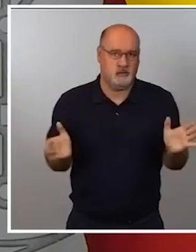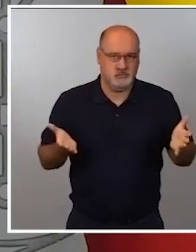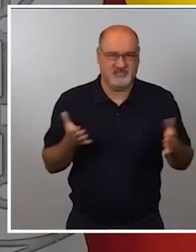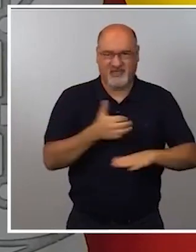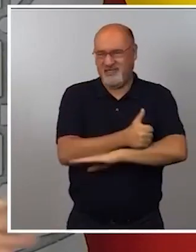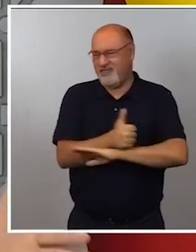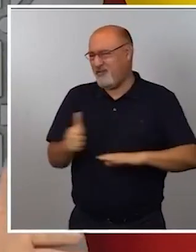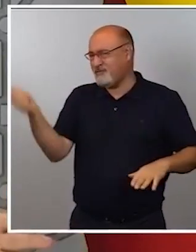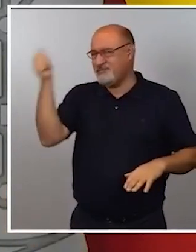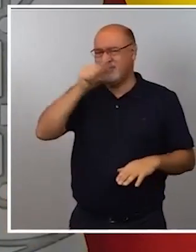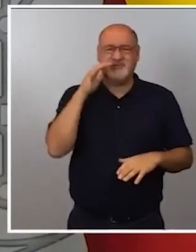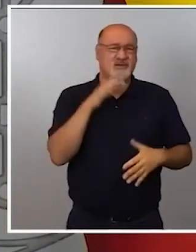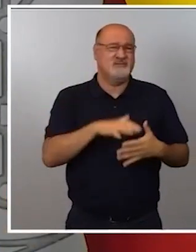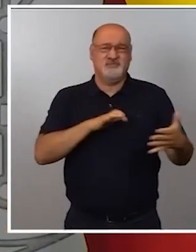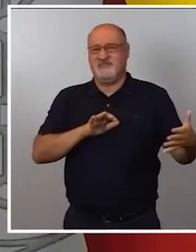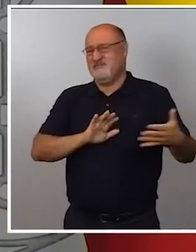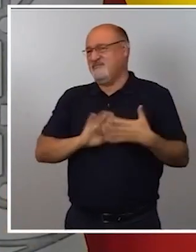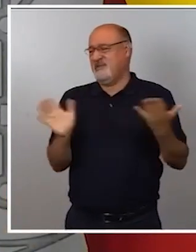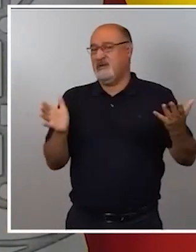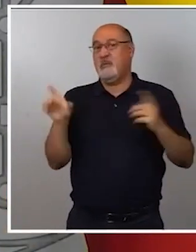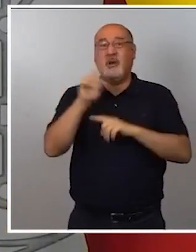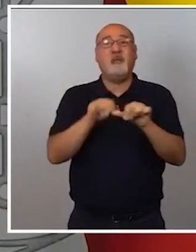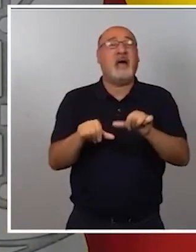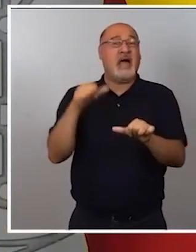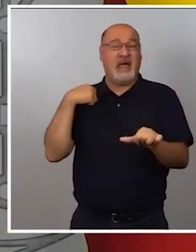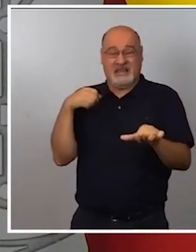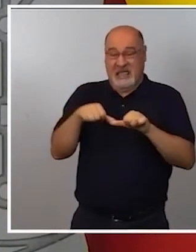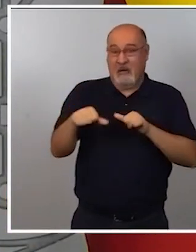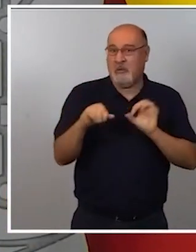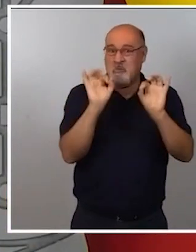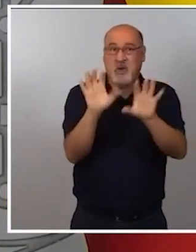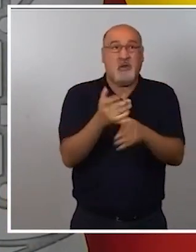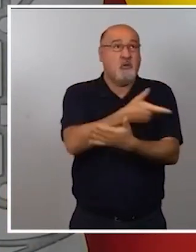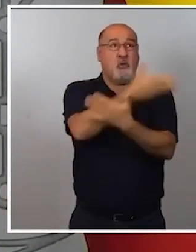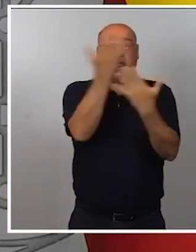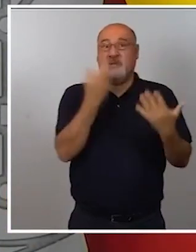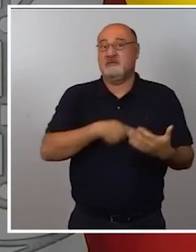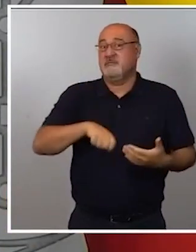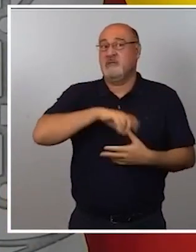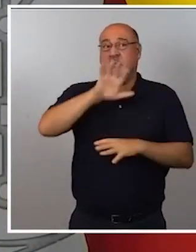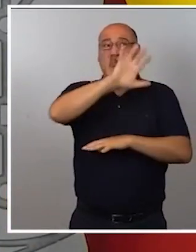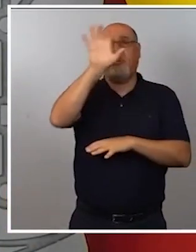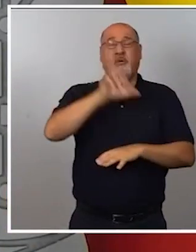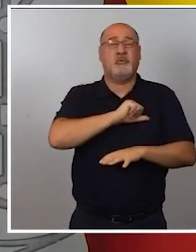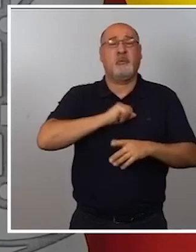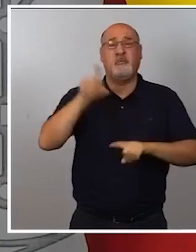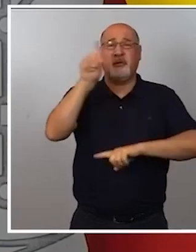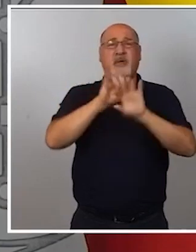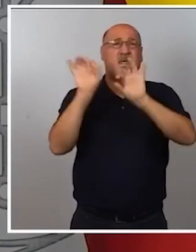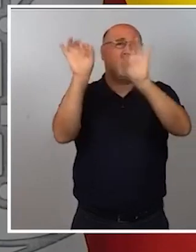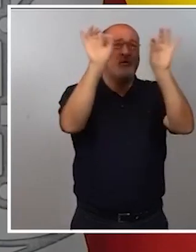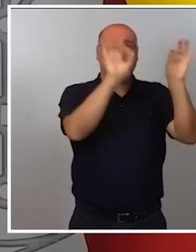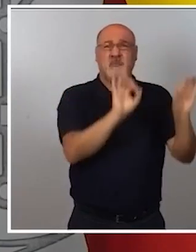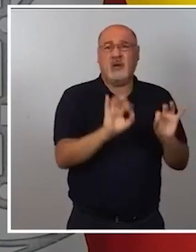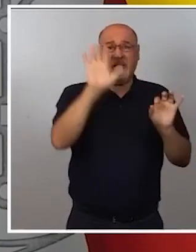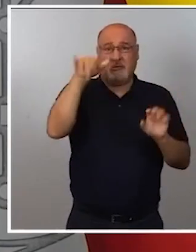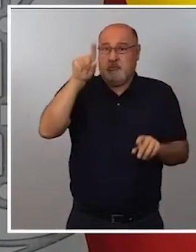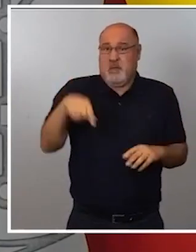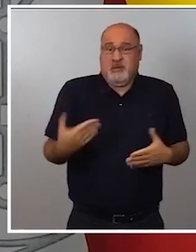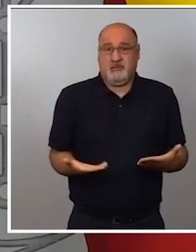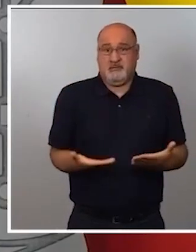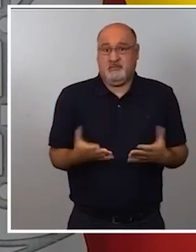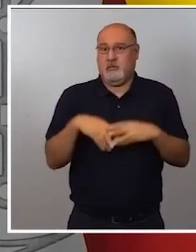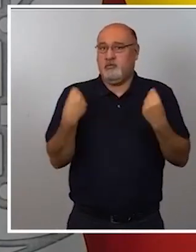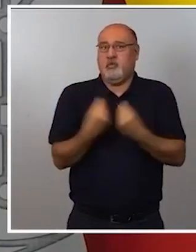Cataluña siguen tenendo os mesmos problemas que tenemos o resto das comunidades autónomas e dos territorios deste país. E que seguramente están máis deseosos